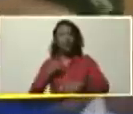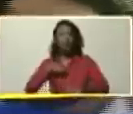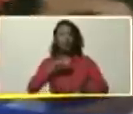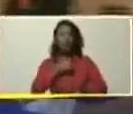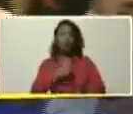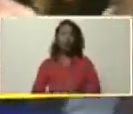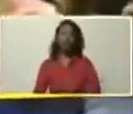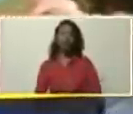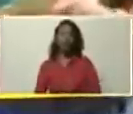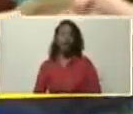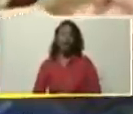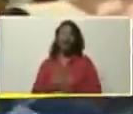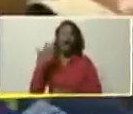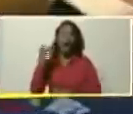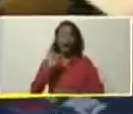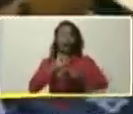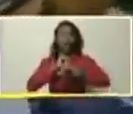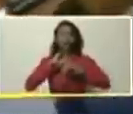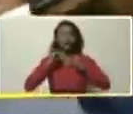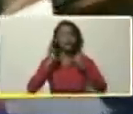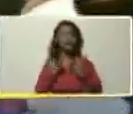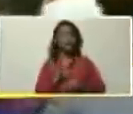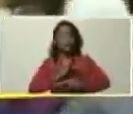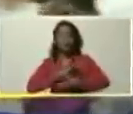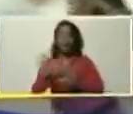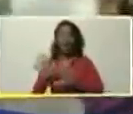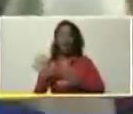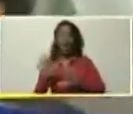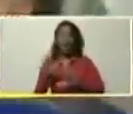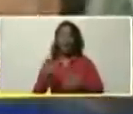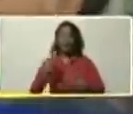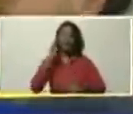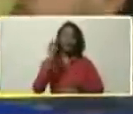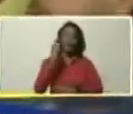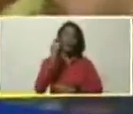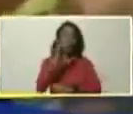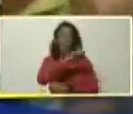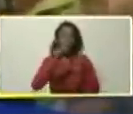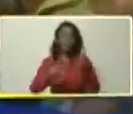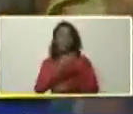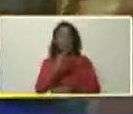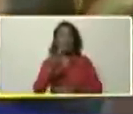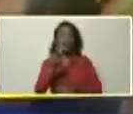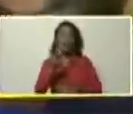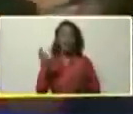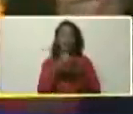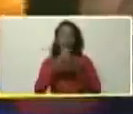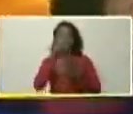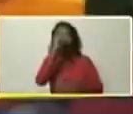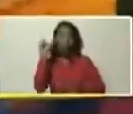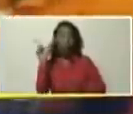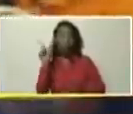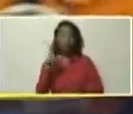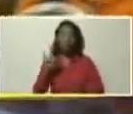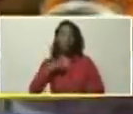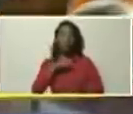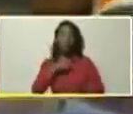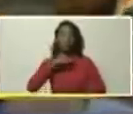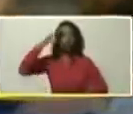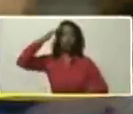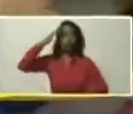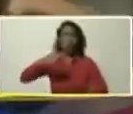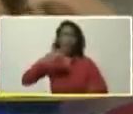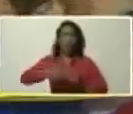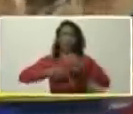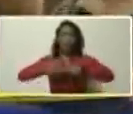Nosotros estamos desde ya con tareas asignadas por el vicepresidente del partido. Cuente con nosotros como soldados de esta